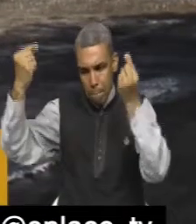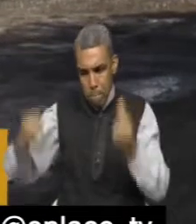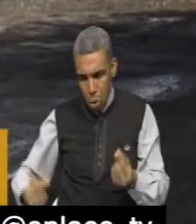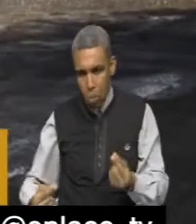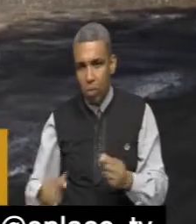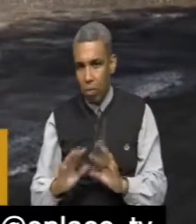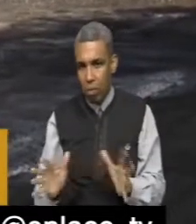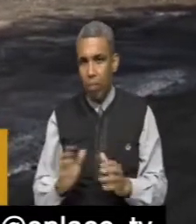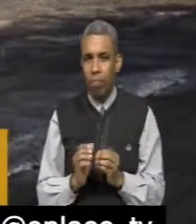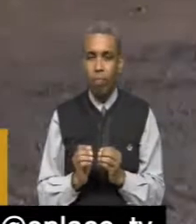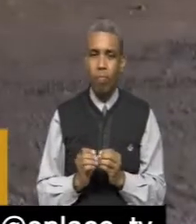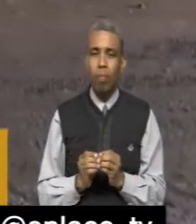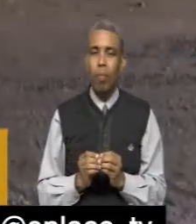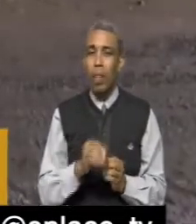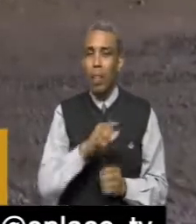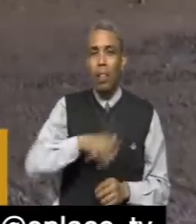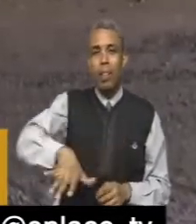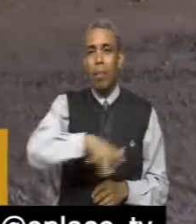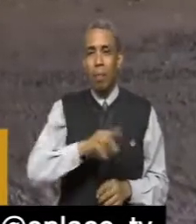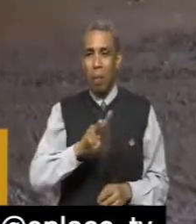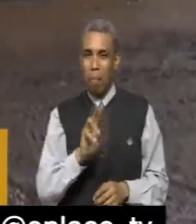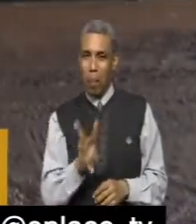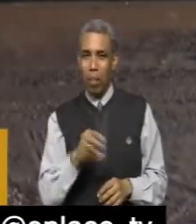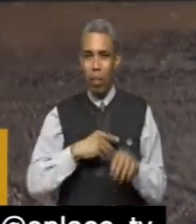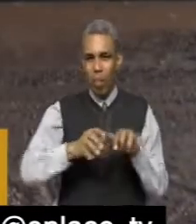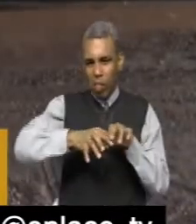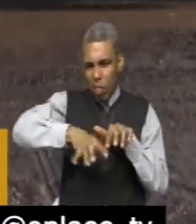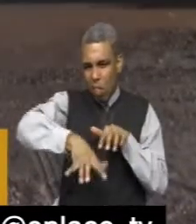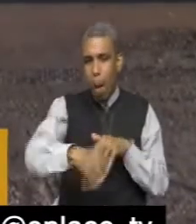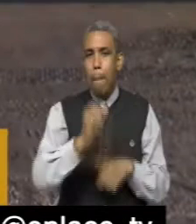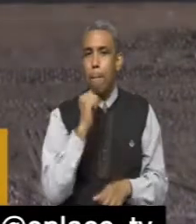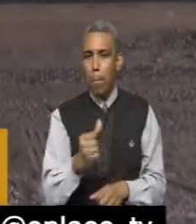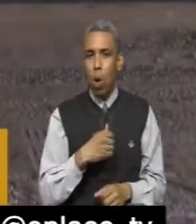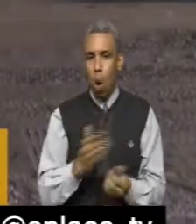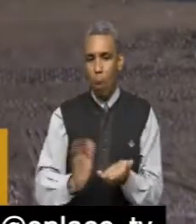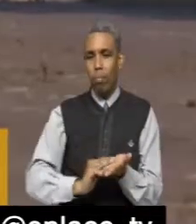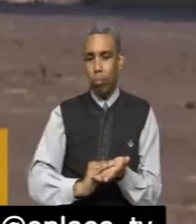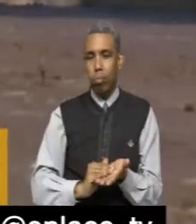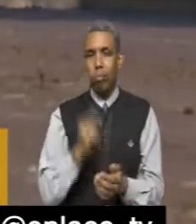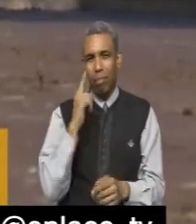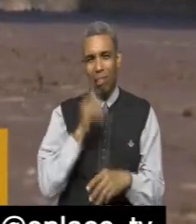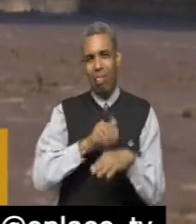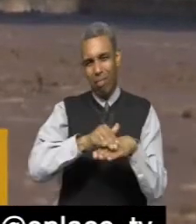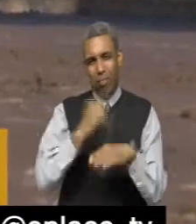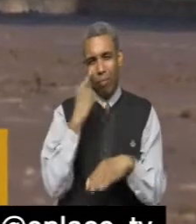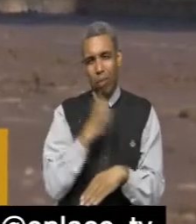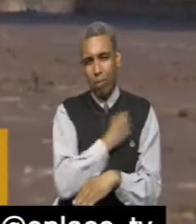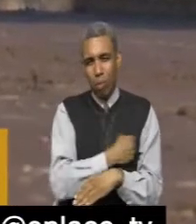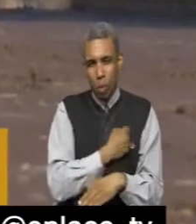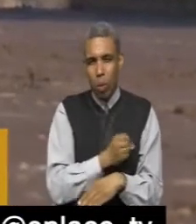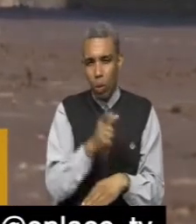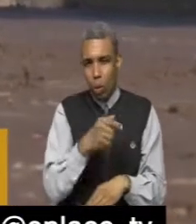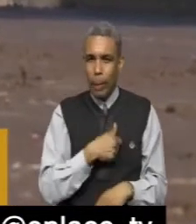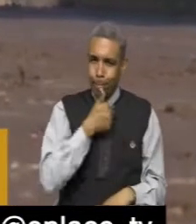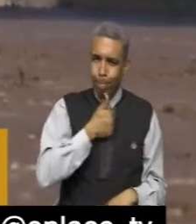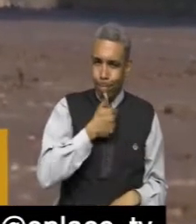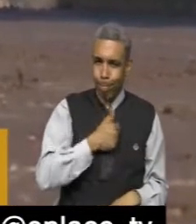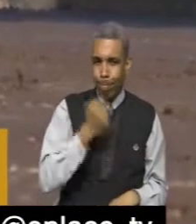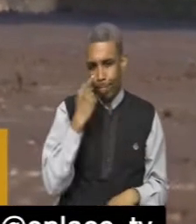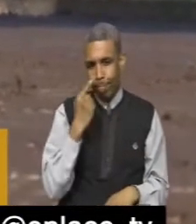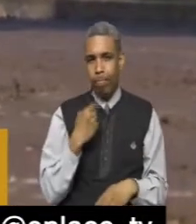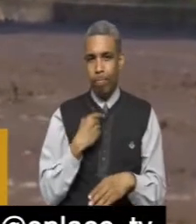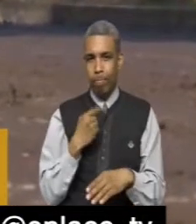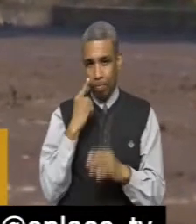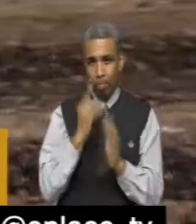y campo 23 serán intervenidos y para ello las autoridades recomendaron a conductores y comunidad en general tomar las precauciones